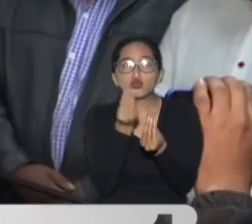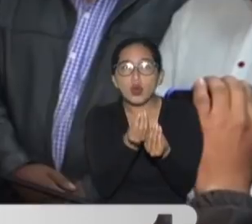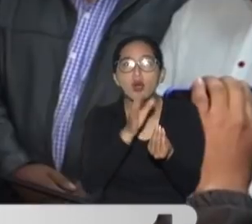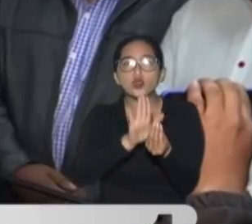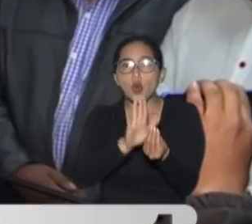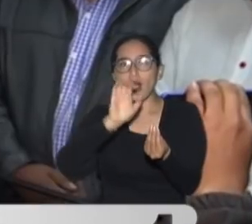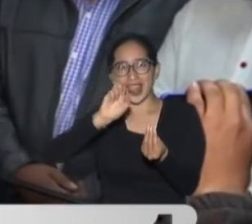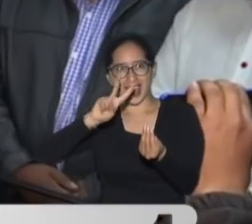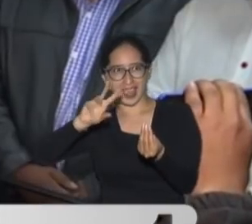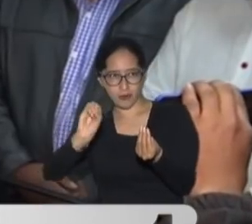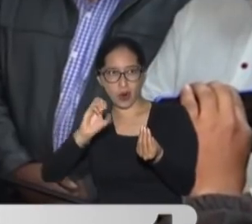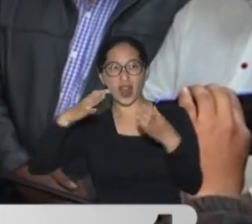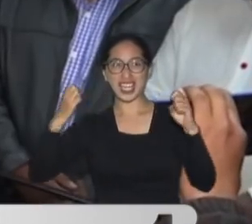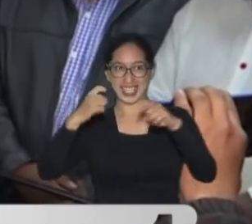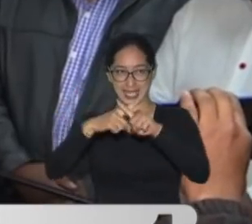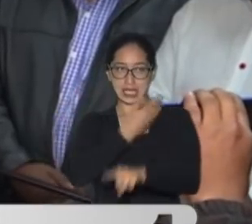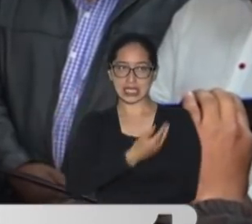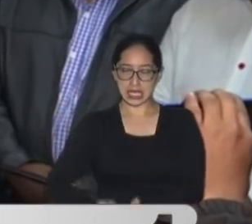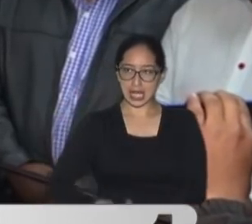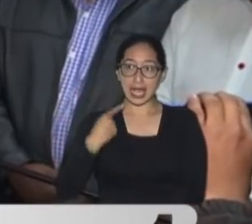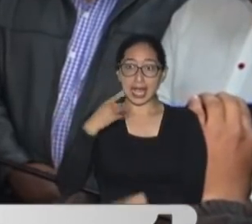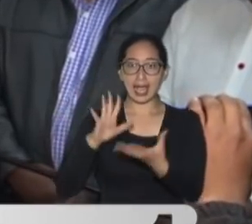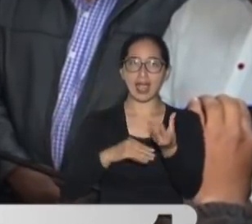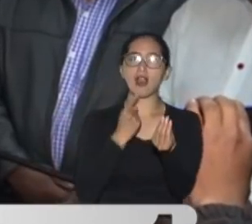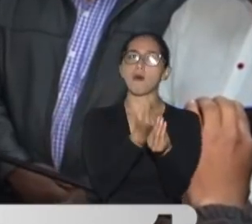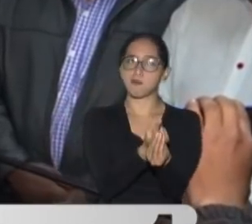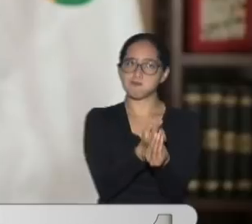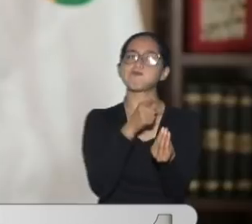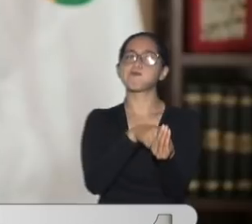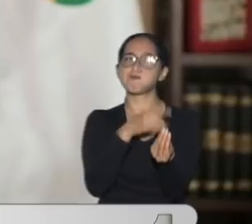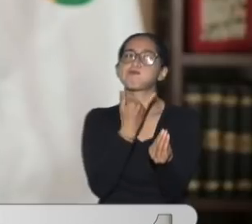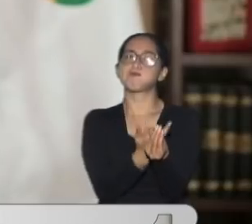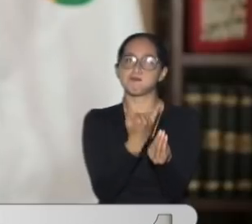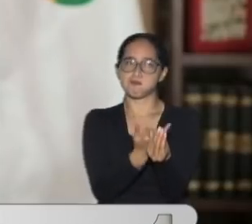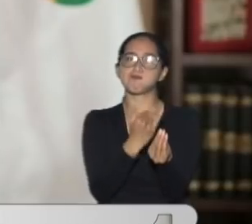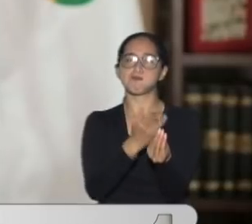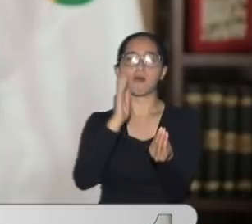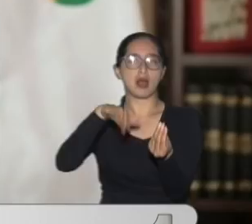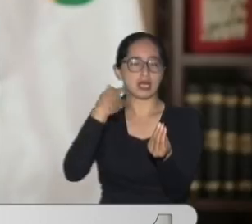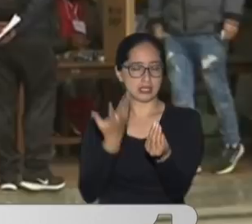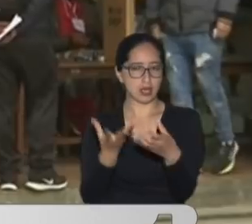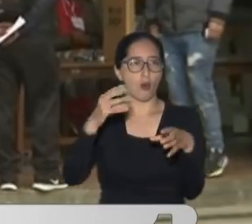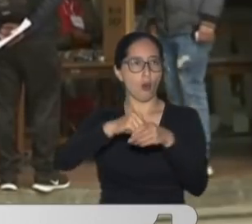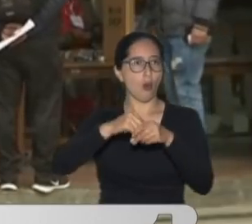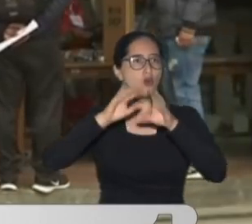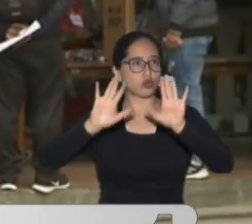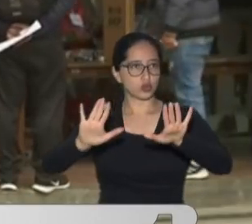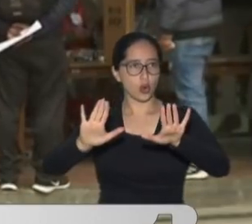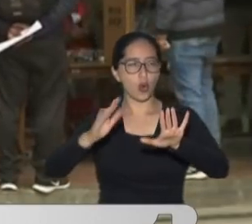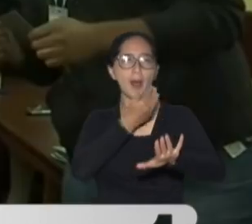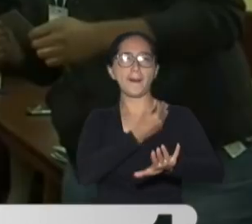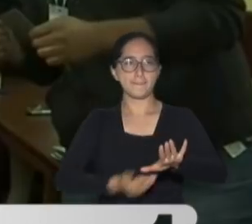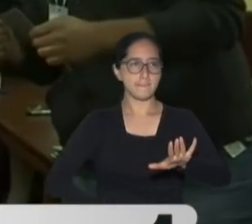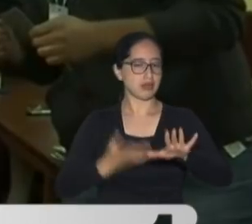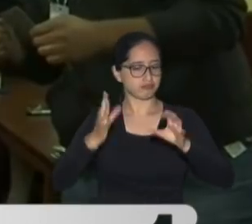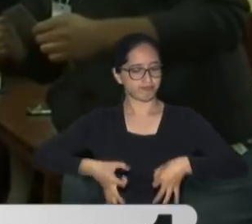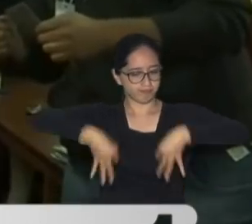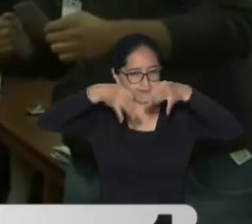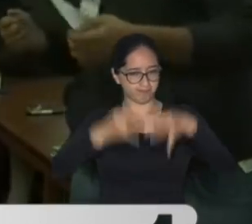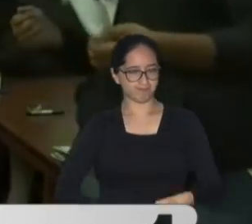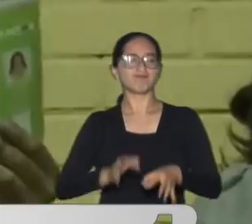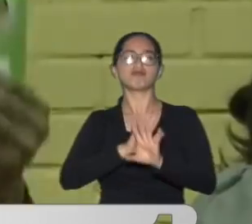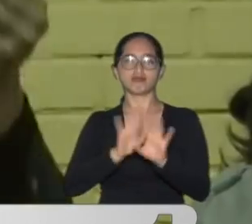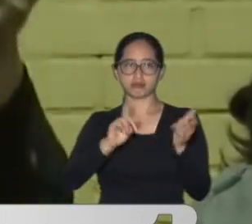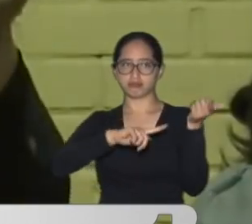incluso ya fue declarado como el virtual ganador por la presidenta interina Áñez, miembros de la oposición y reconocidas